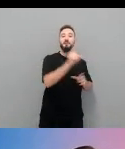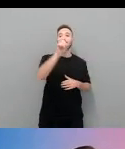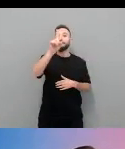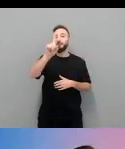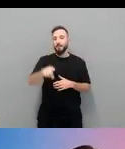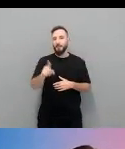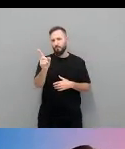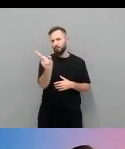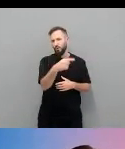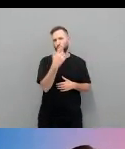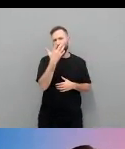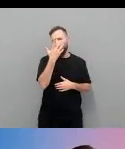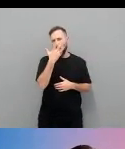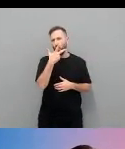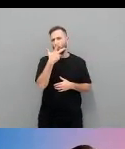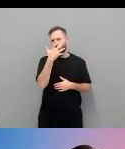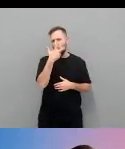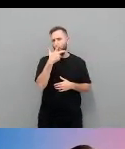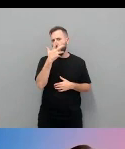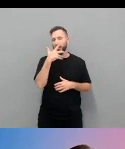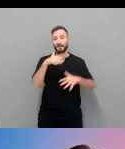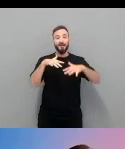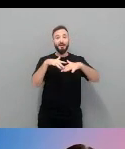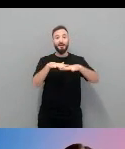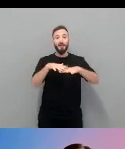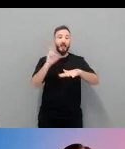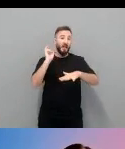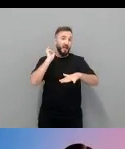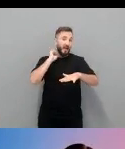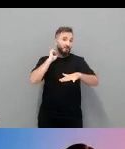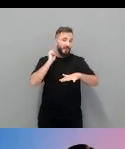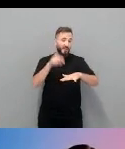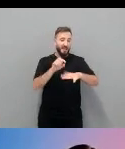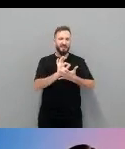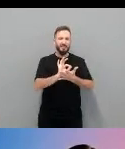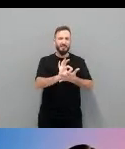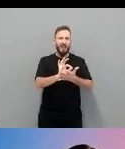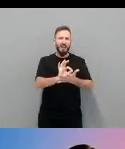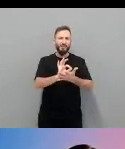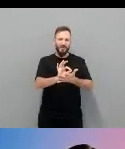sois conocedores de que en la red ASPACE prestamos servicios